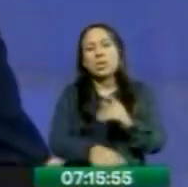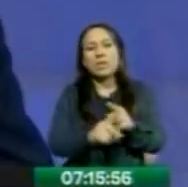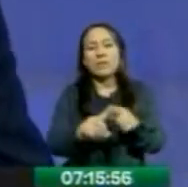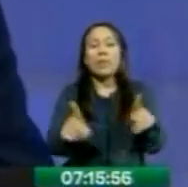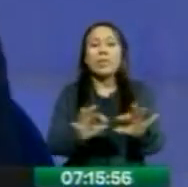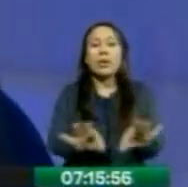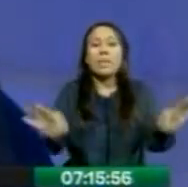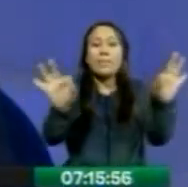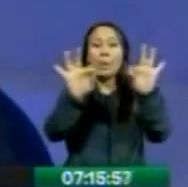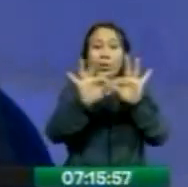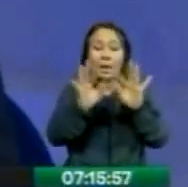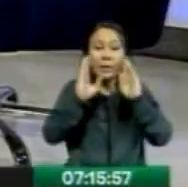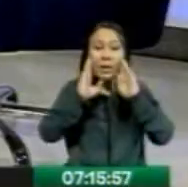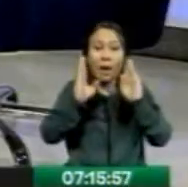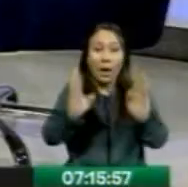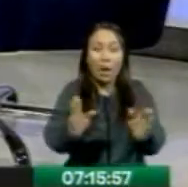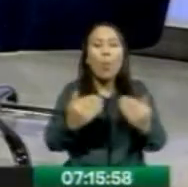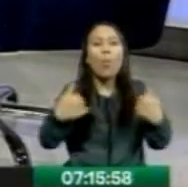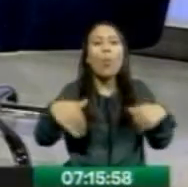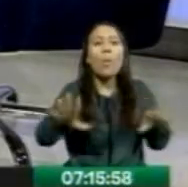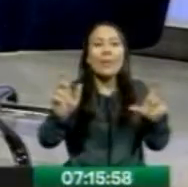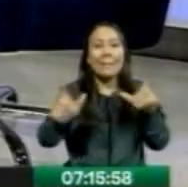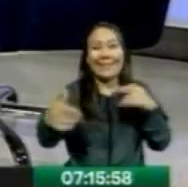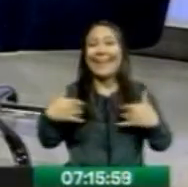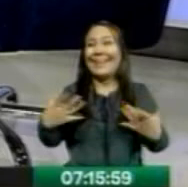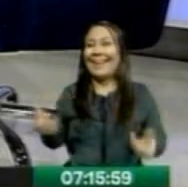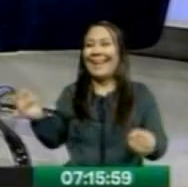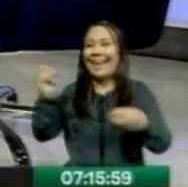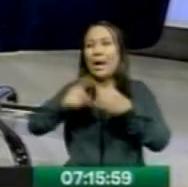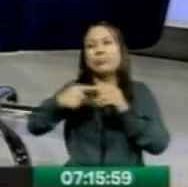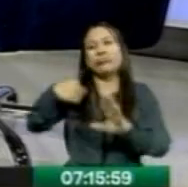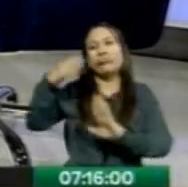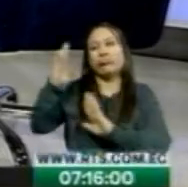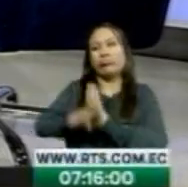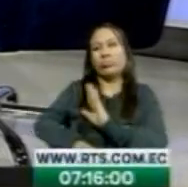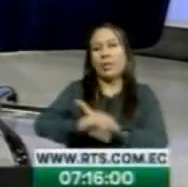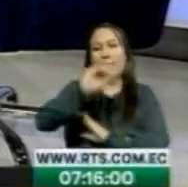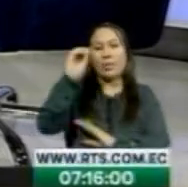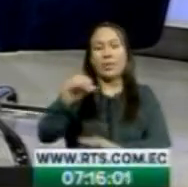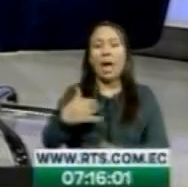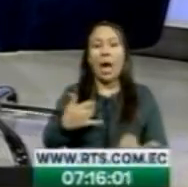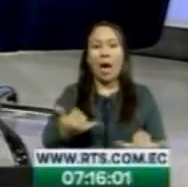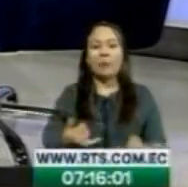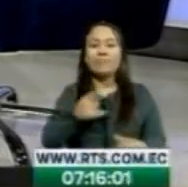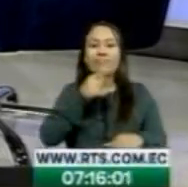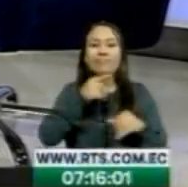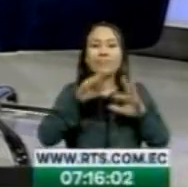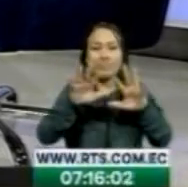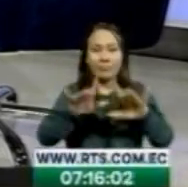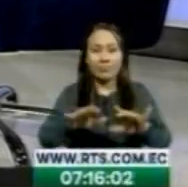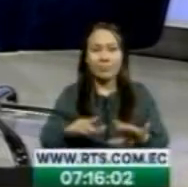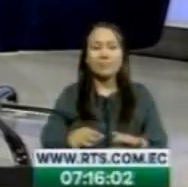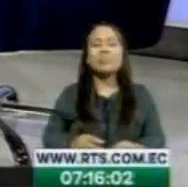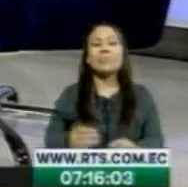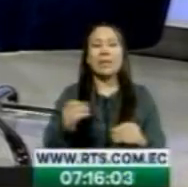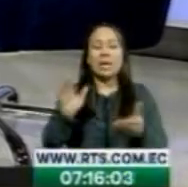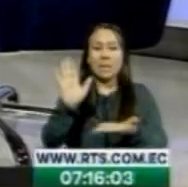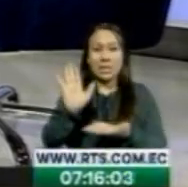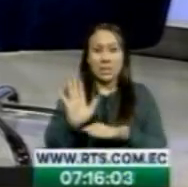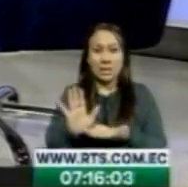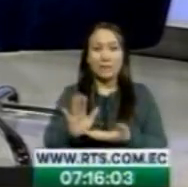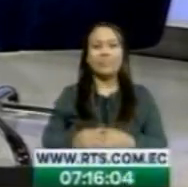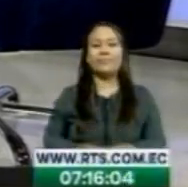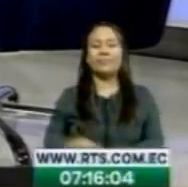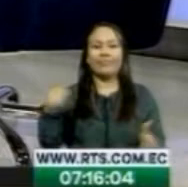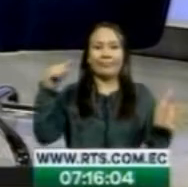más importante es que cualquier persona que quiera acceder a la reducción, hoy simplemente tienen que ingresar a la página web de la institución,